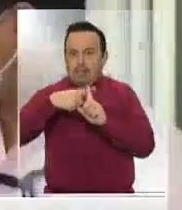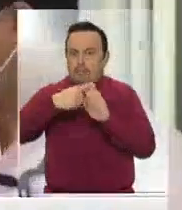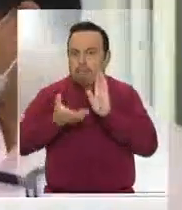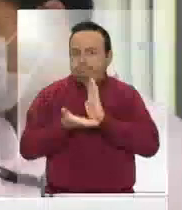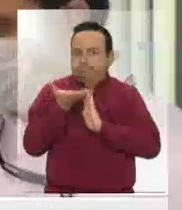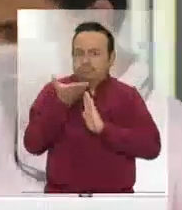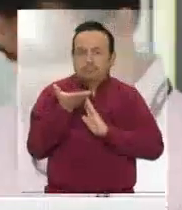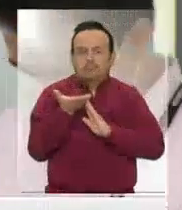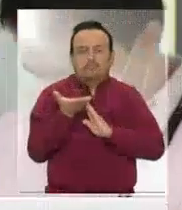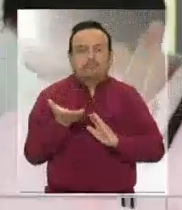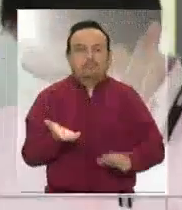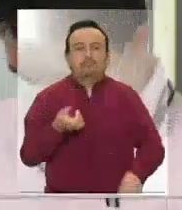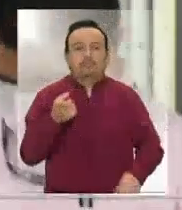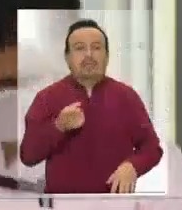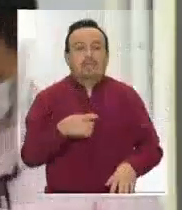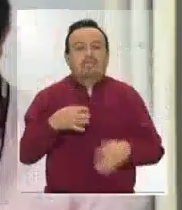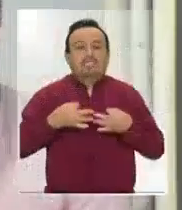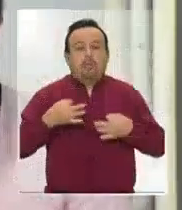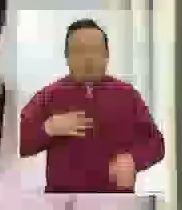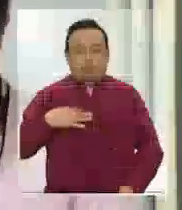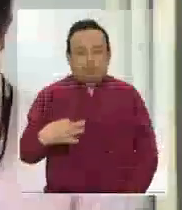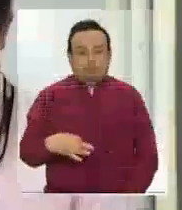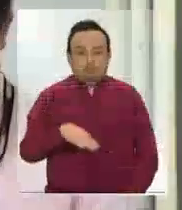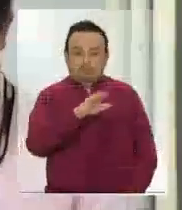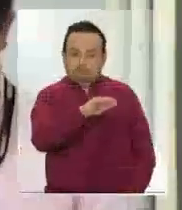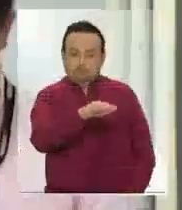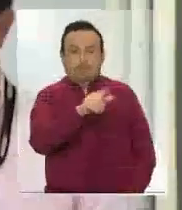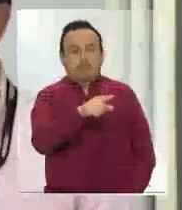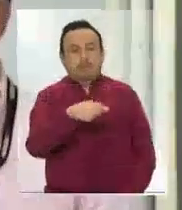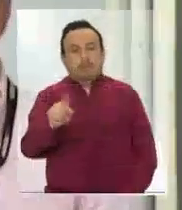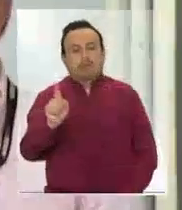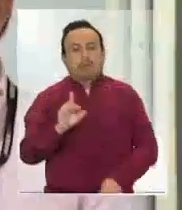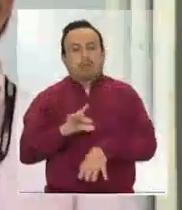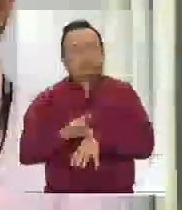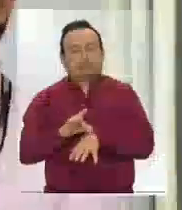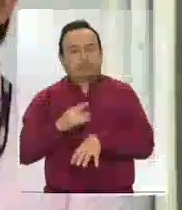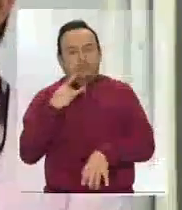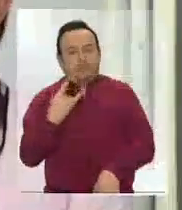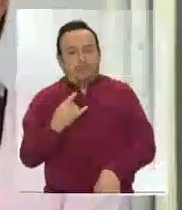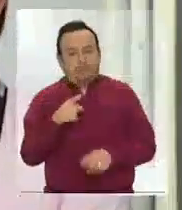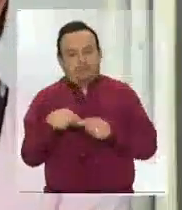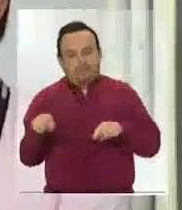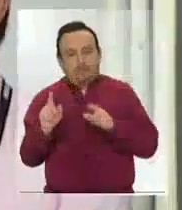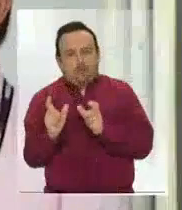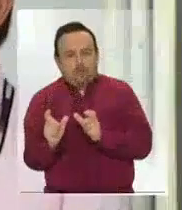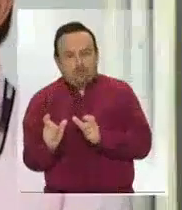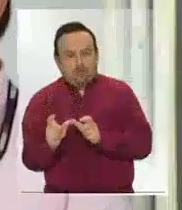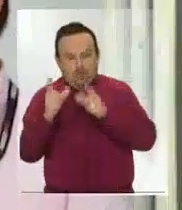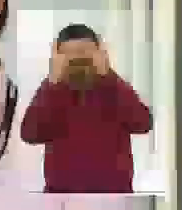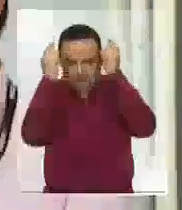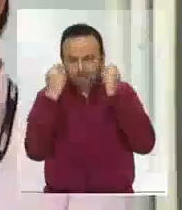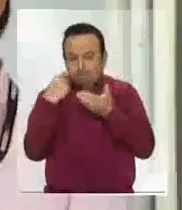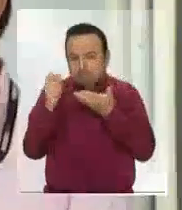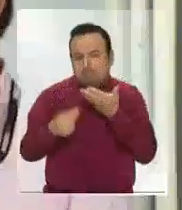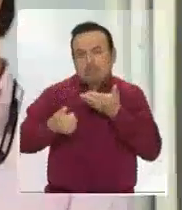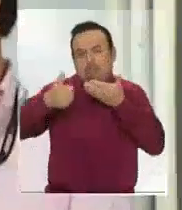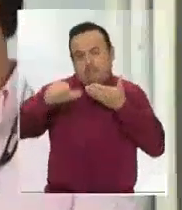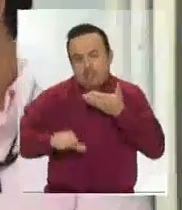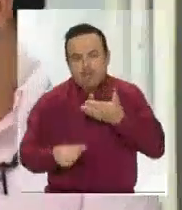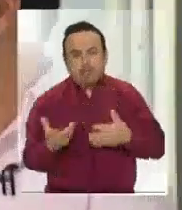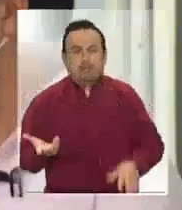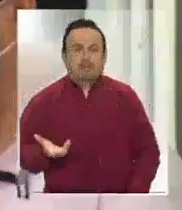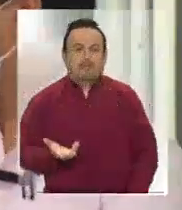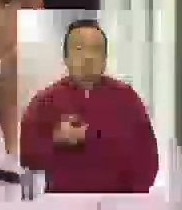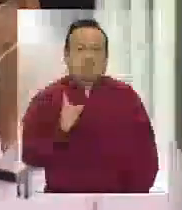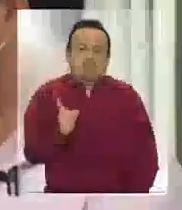elevada. Entonces, seguridad ciudadana, llamar a esa persona para que vaya a un puesto de salud que tengamos ahí y las enfermeras chequeen si está bien, si no está